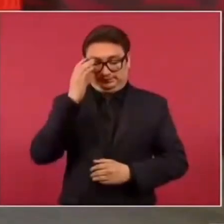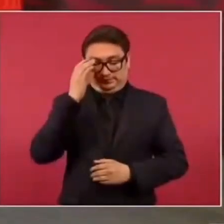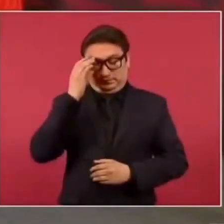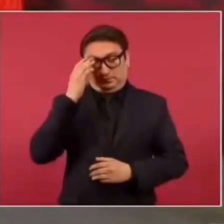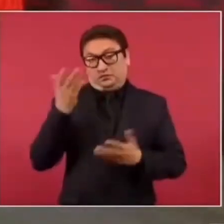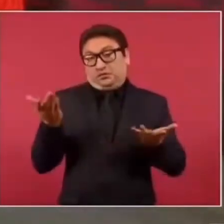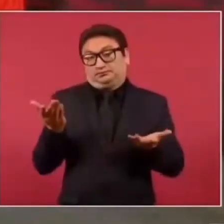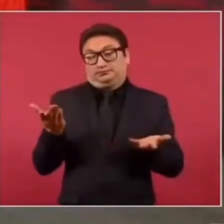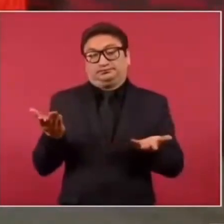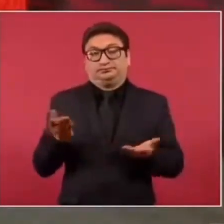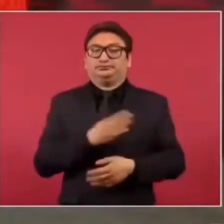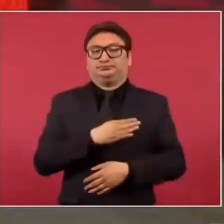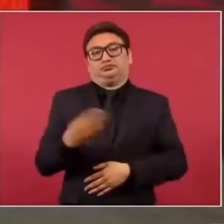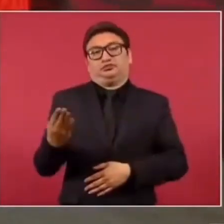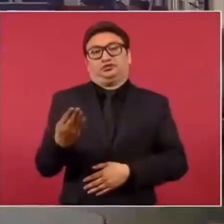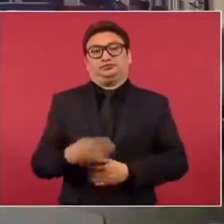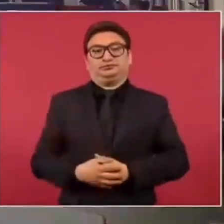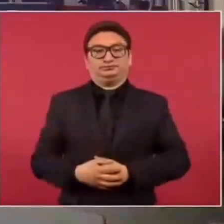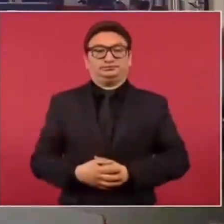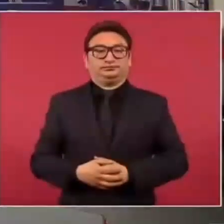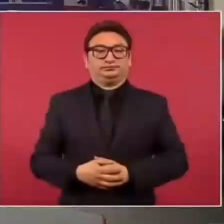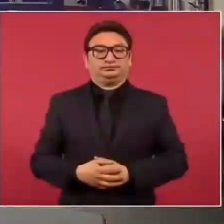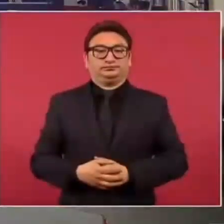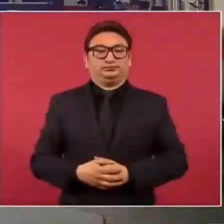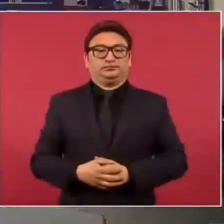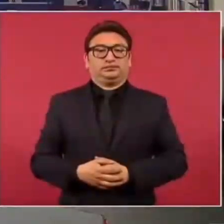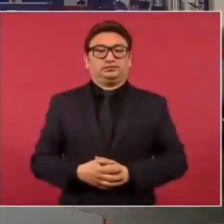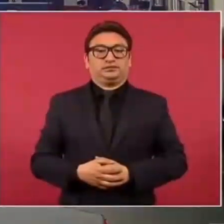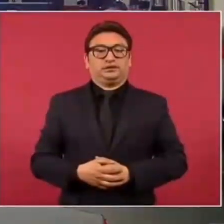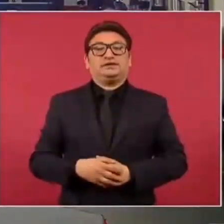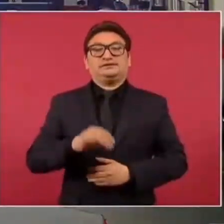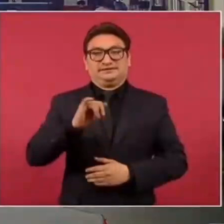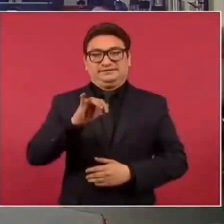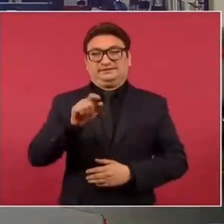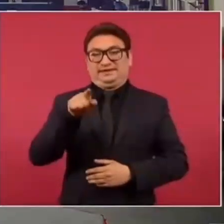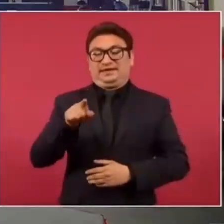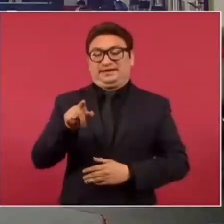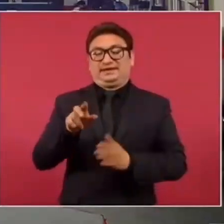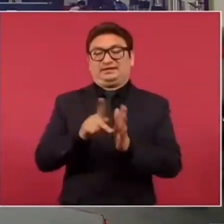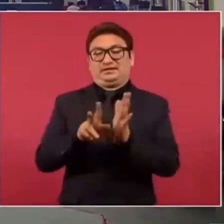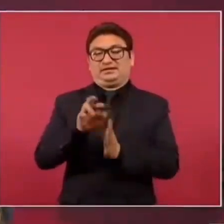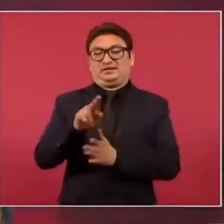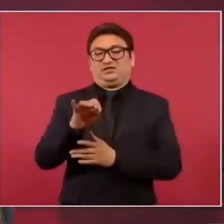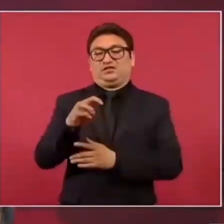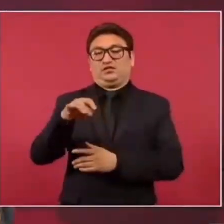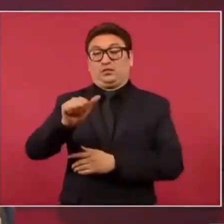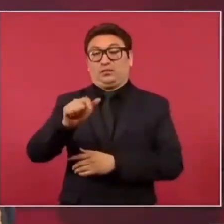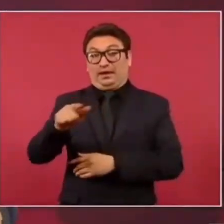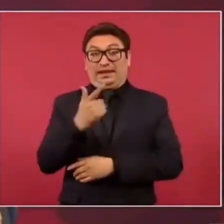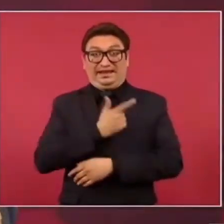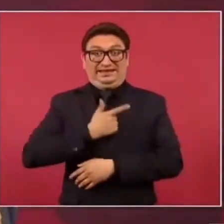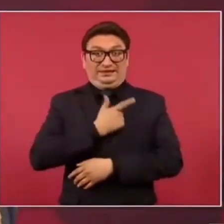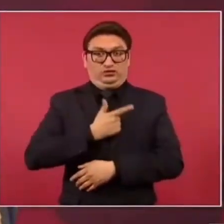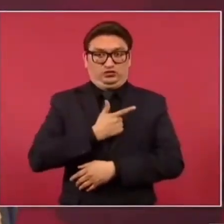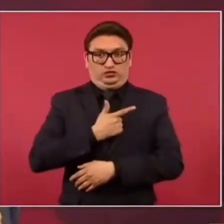pero qué bueno, ¿eh? Bien, presidente. Si al Reforma le hubiese gustado, estaría yo preocupado.